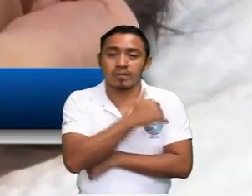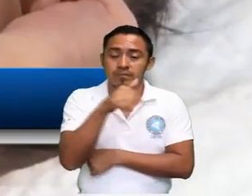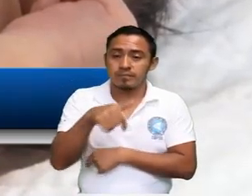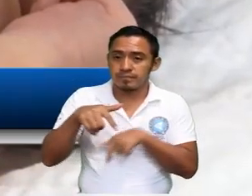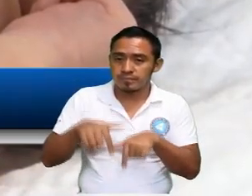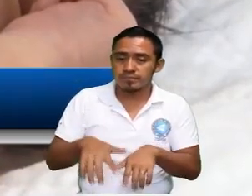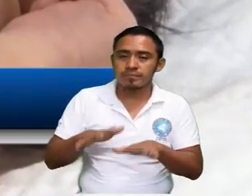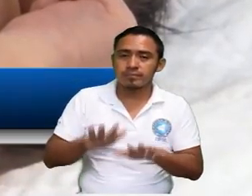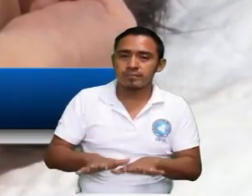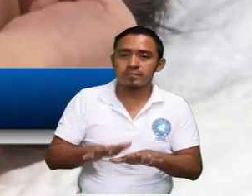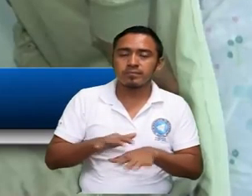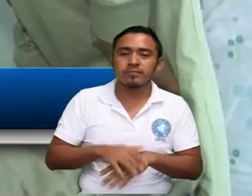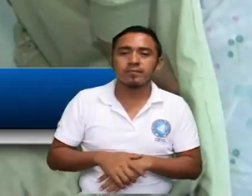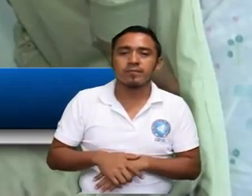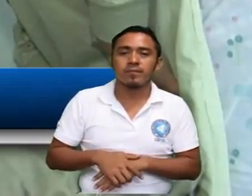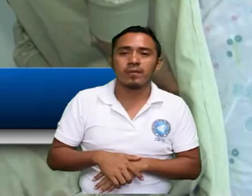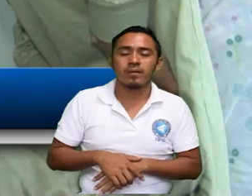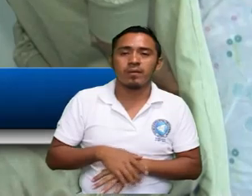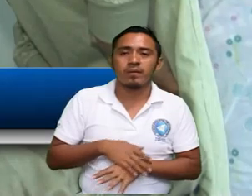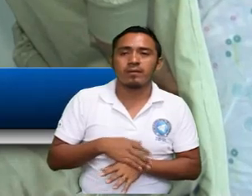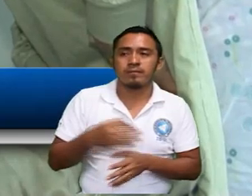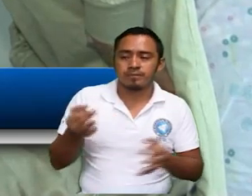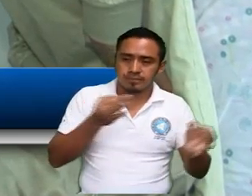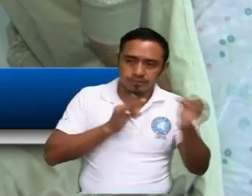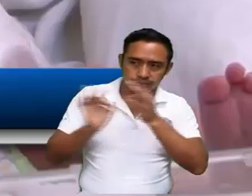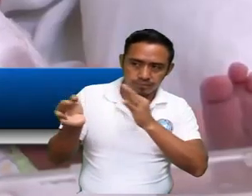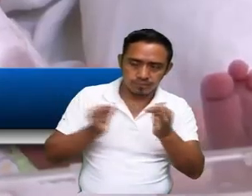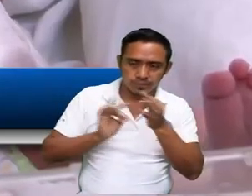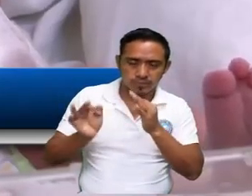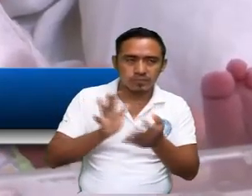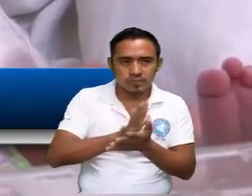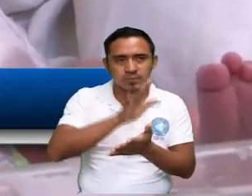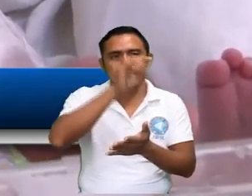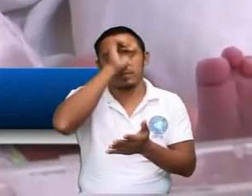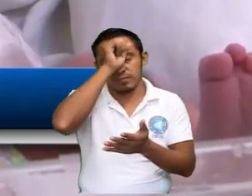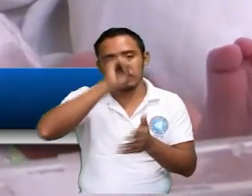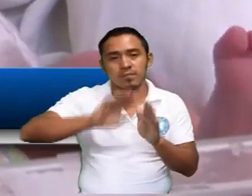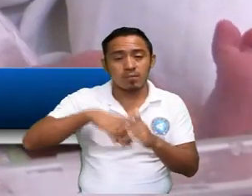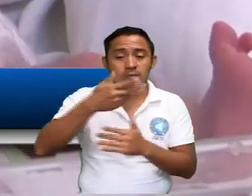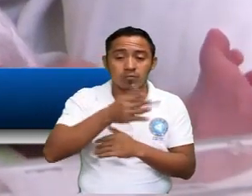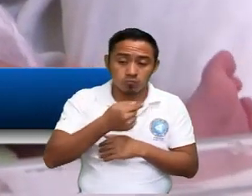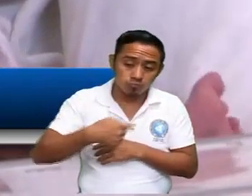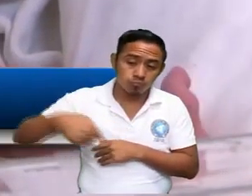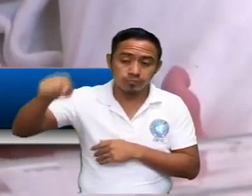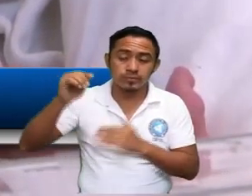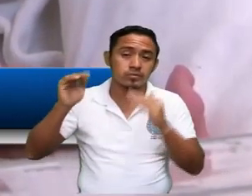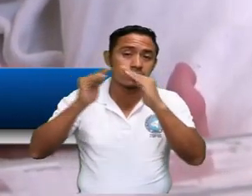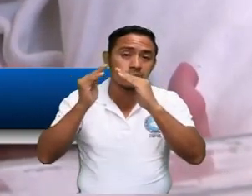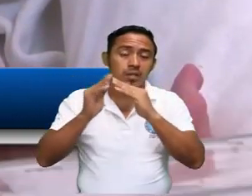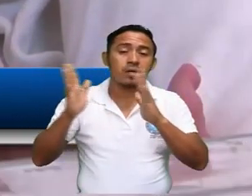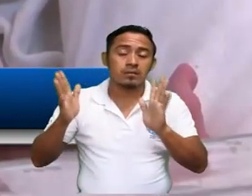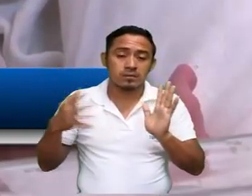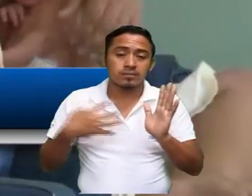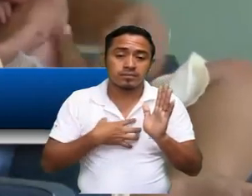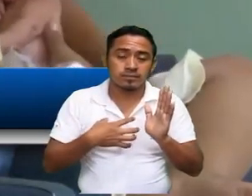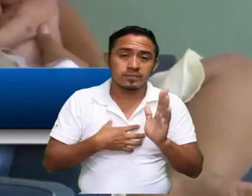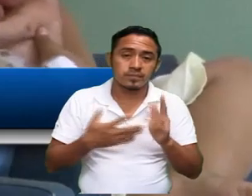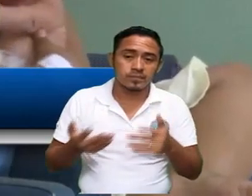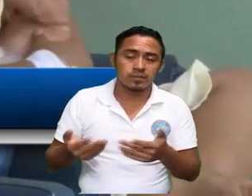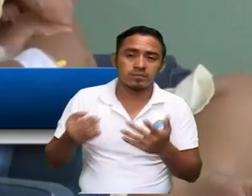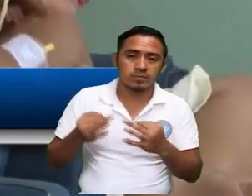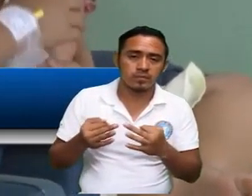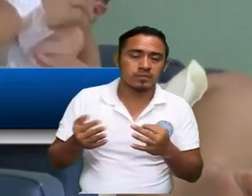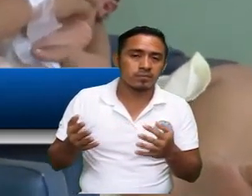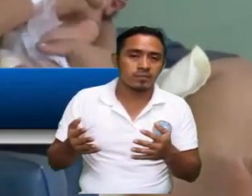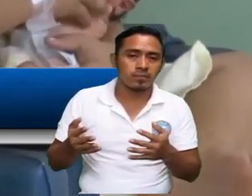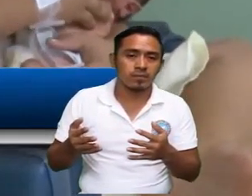nosotros le demos las competencias para que ellos lo hagan en la casa. Lo que se pretende adicional al canguro es